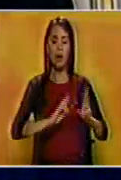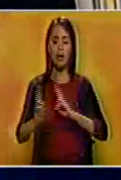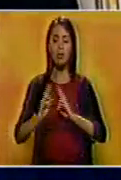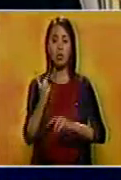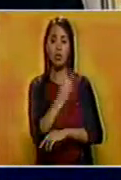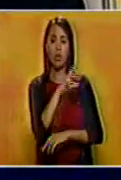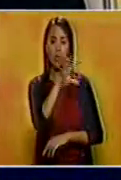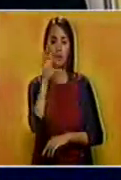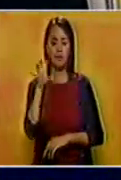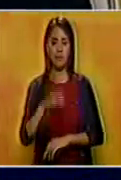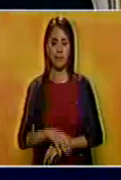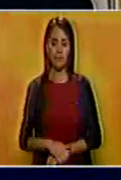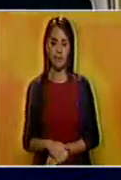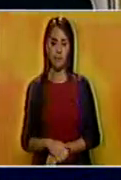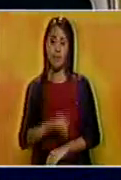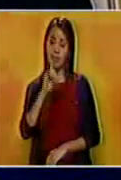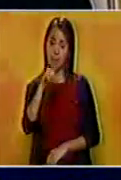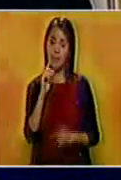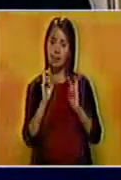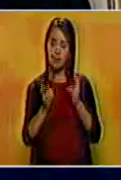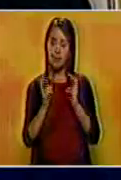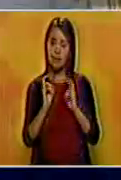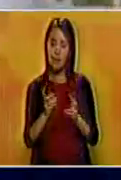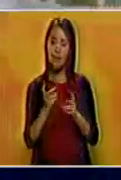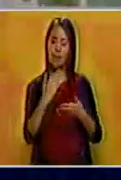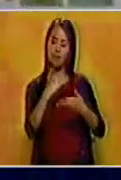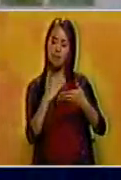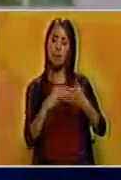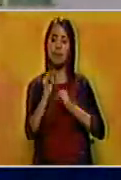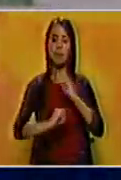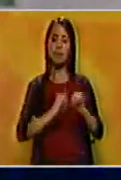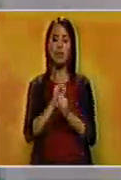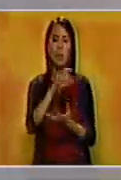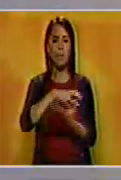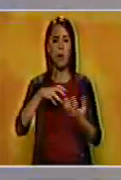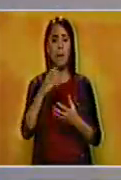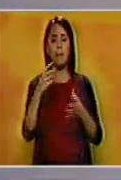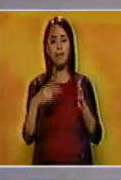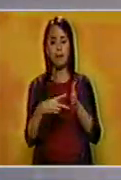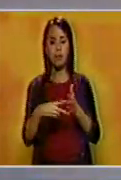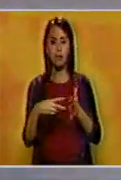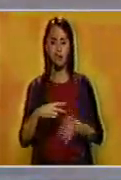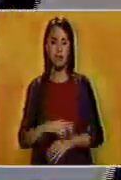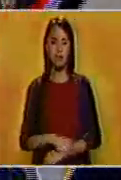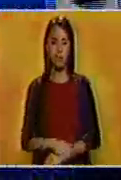entre ambas naciones, así como temas de agenda internacional como el conflicto sirio.